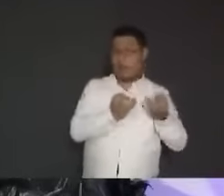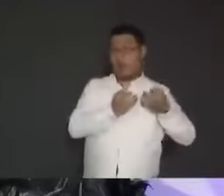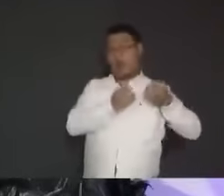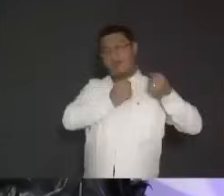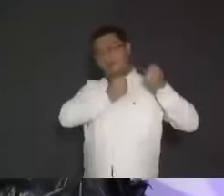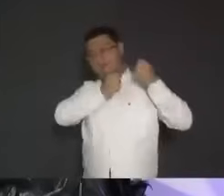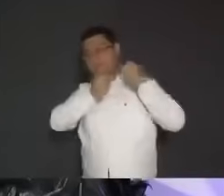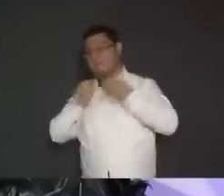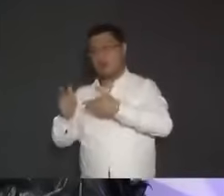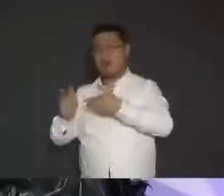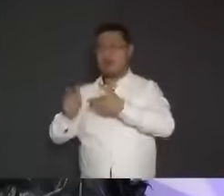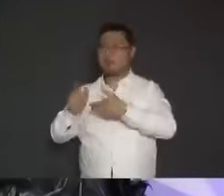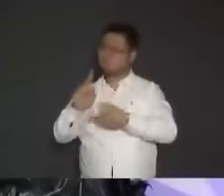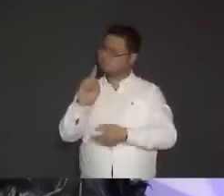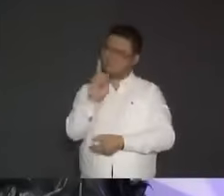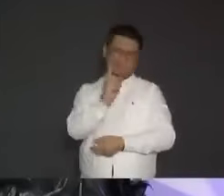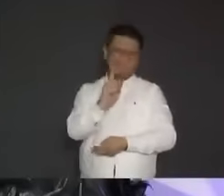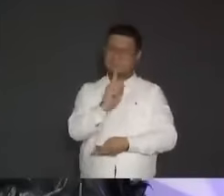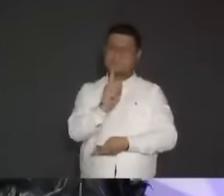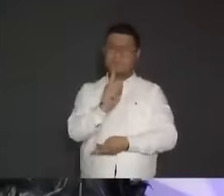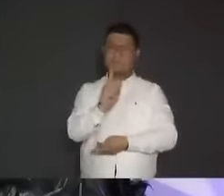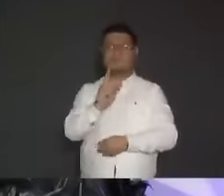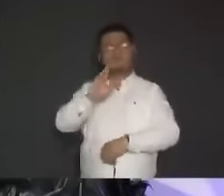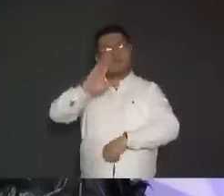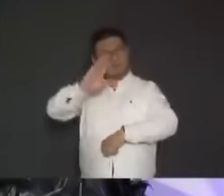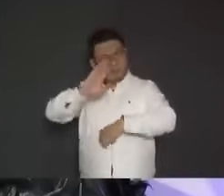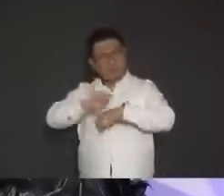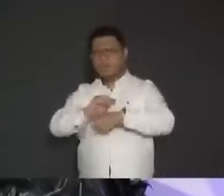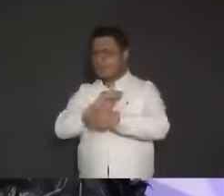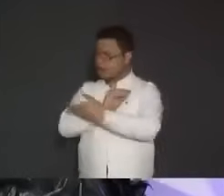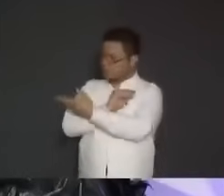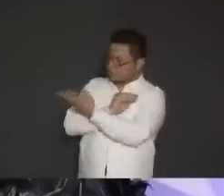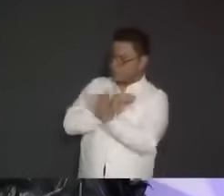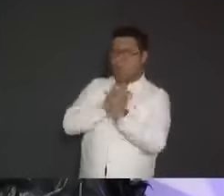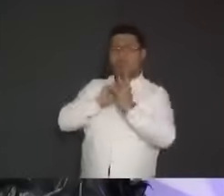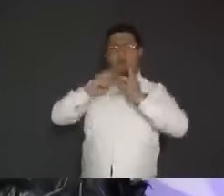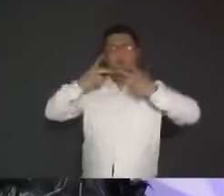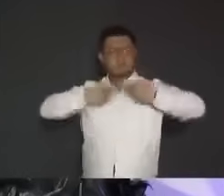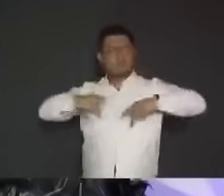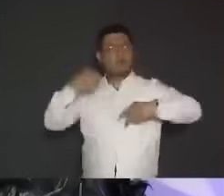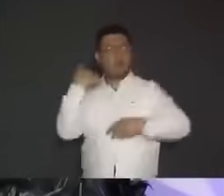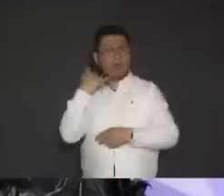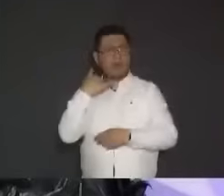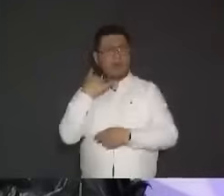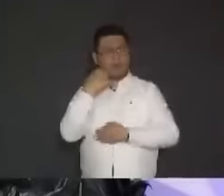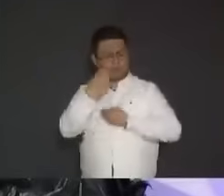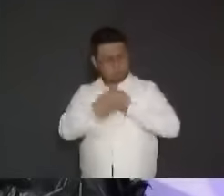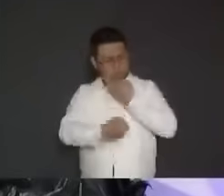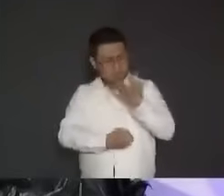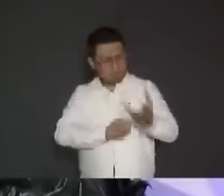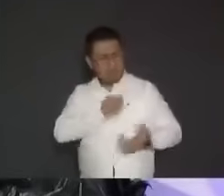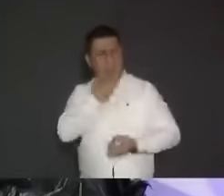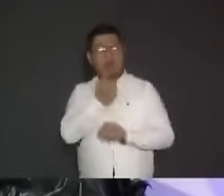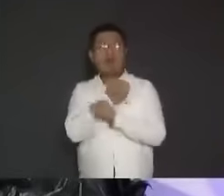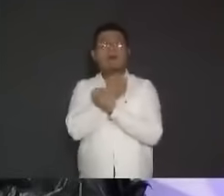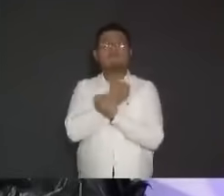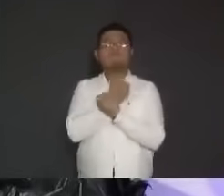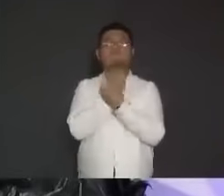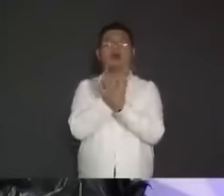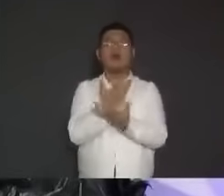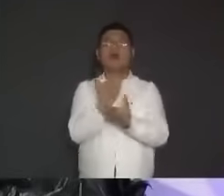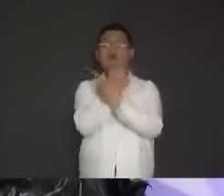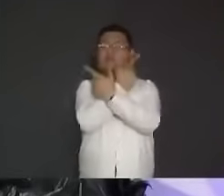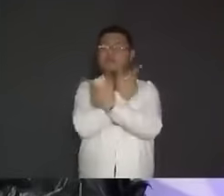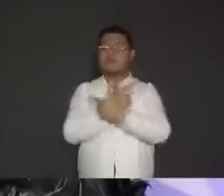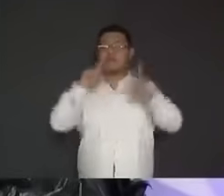situaciones. Permitamos a los yucatecos escuchar las propuestas e ir a expresar su decisión libremente el próximo